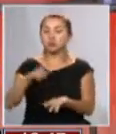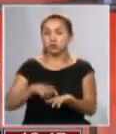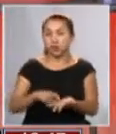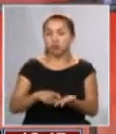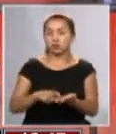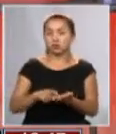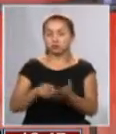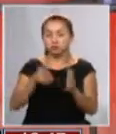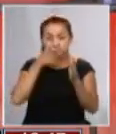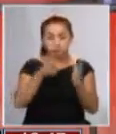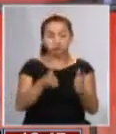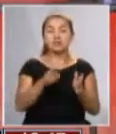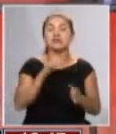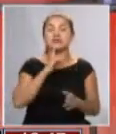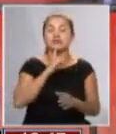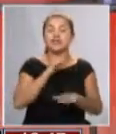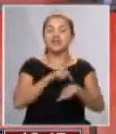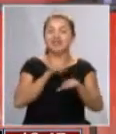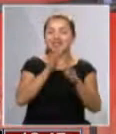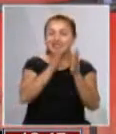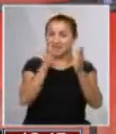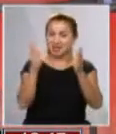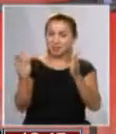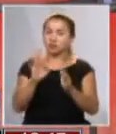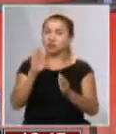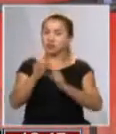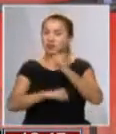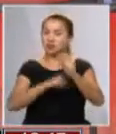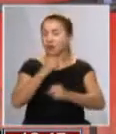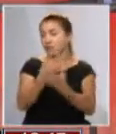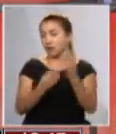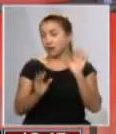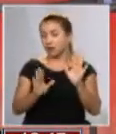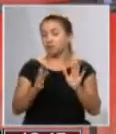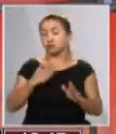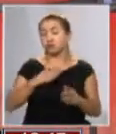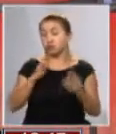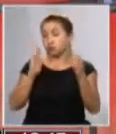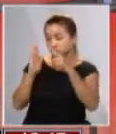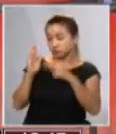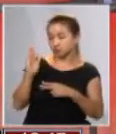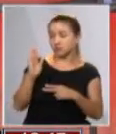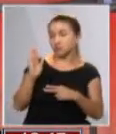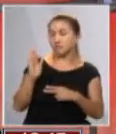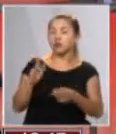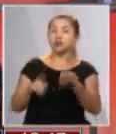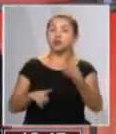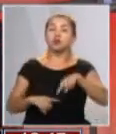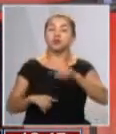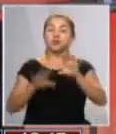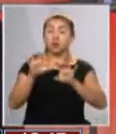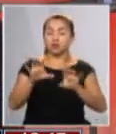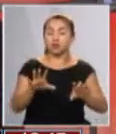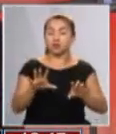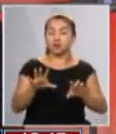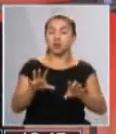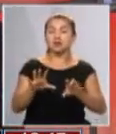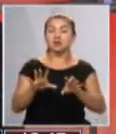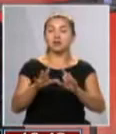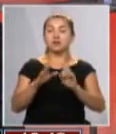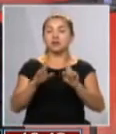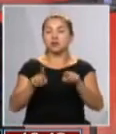sí tiene esos tiempos de prescripción de 5 años, que según yo le he señalado. Otra cosa son